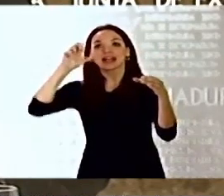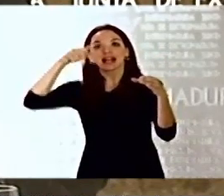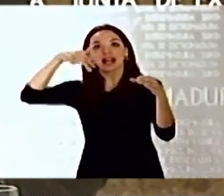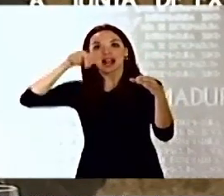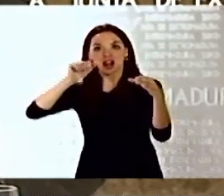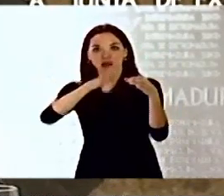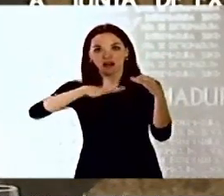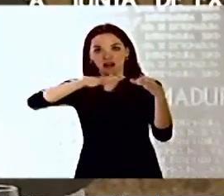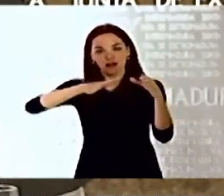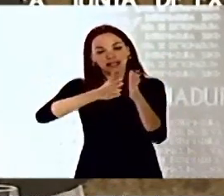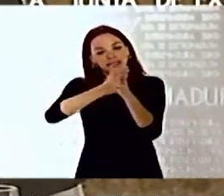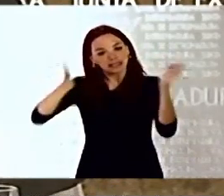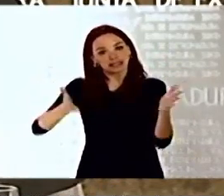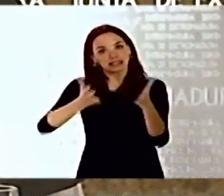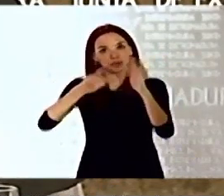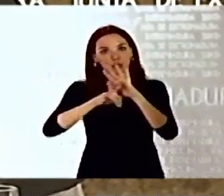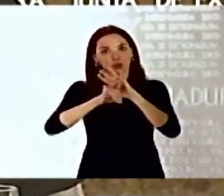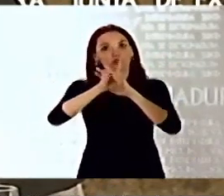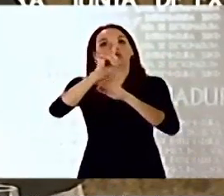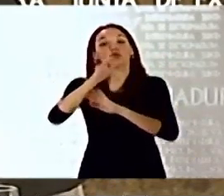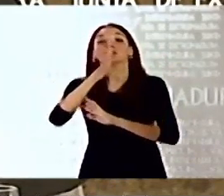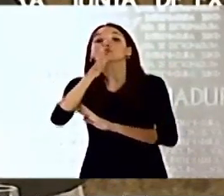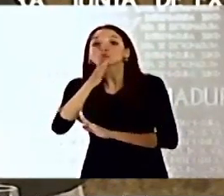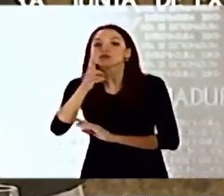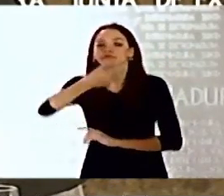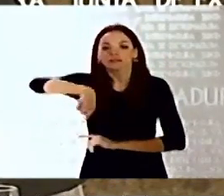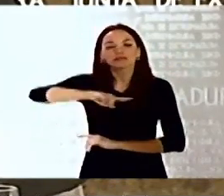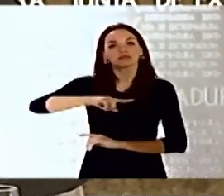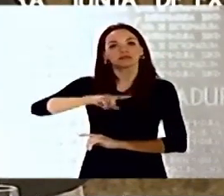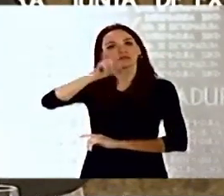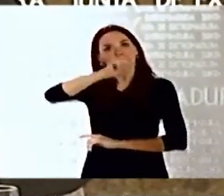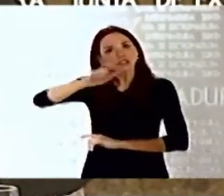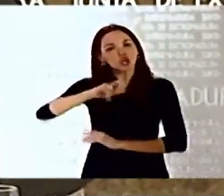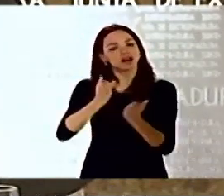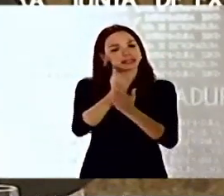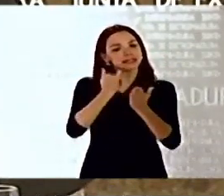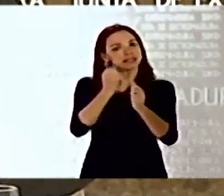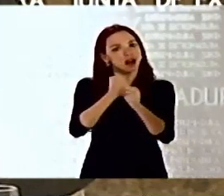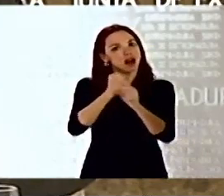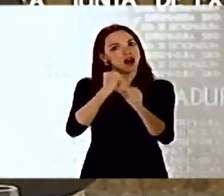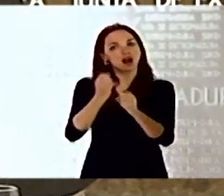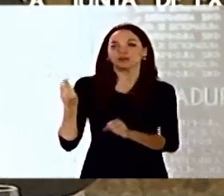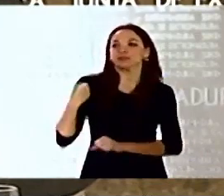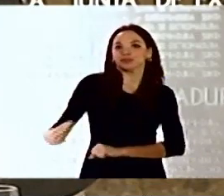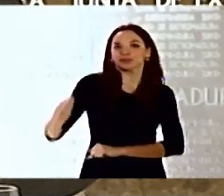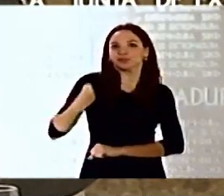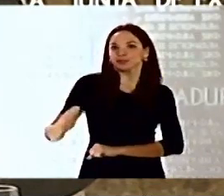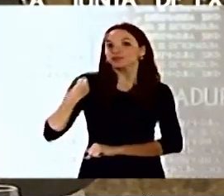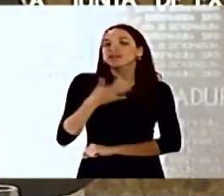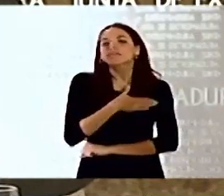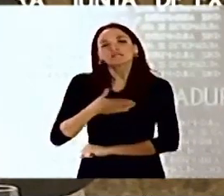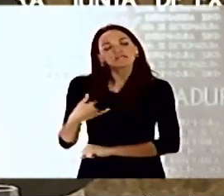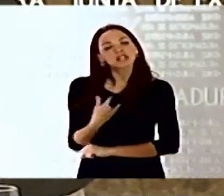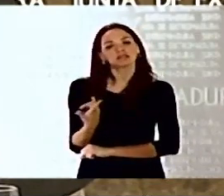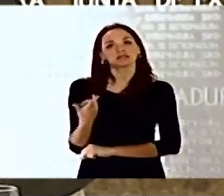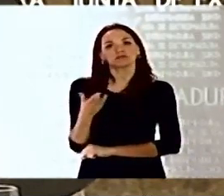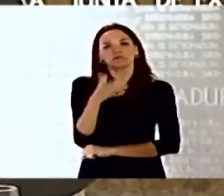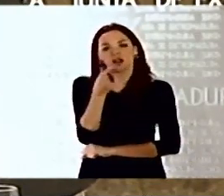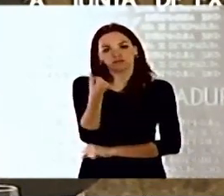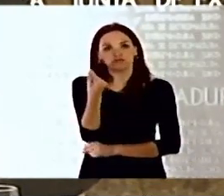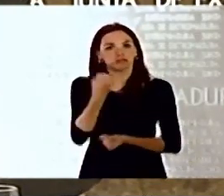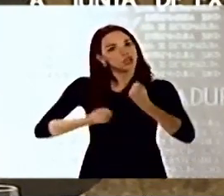respuesta así a la demanda de los agricultores y agricultoras con nuevas zonas regables para hacerlas más